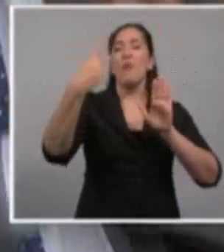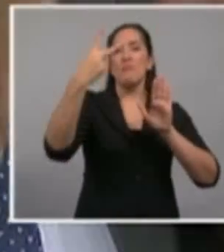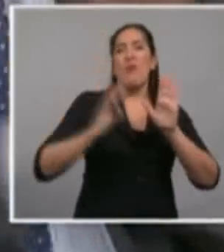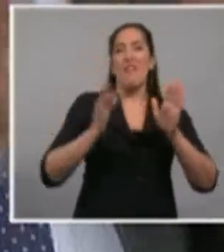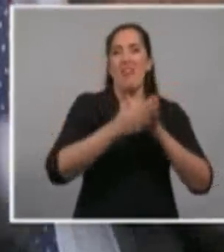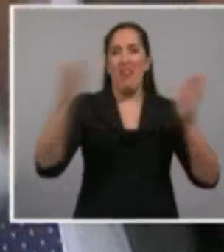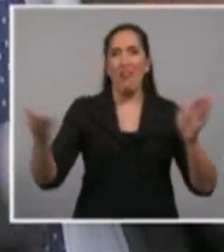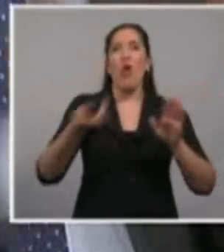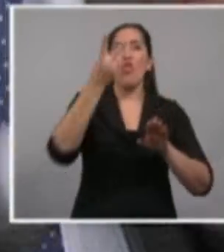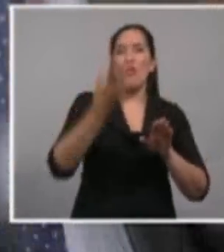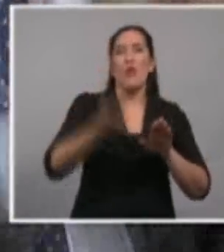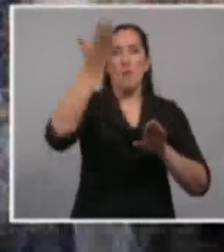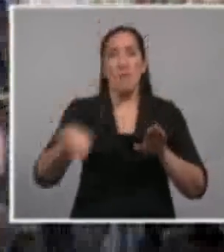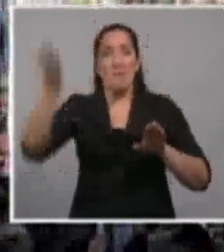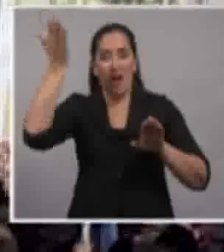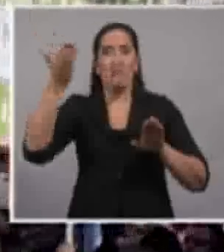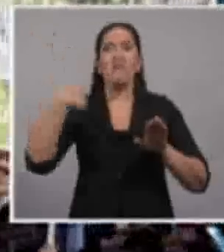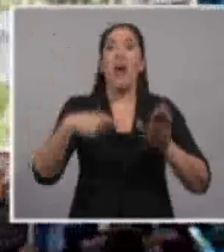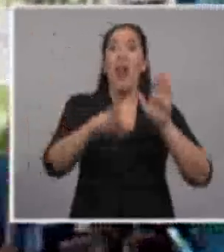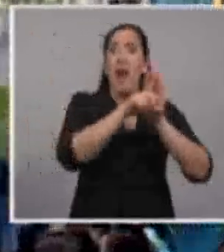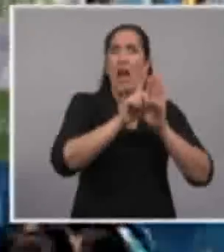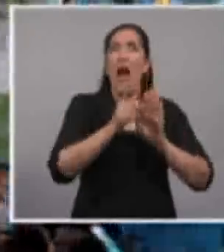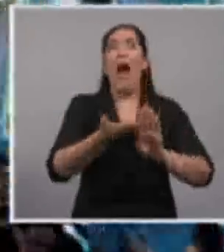derecho a dos aumentos por año.